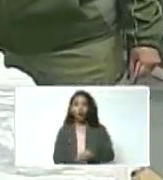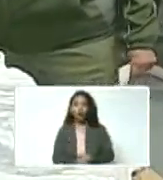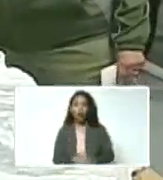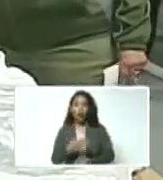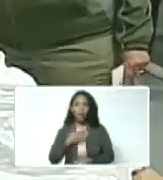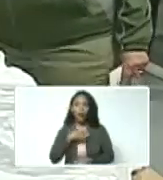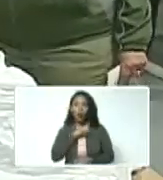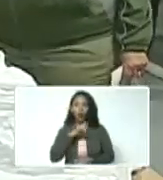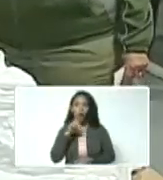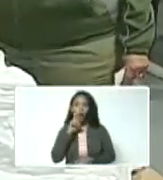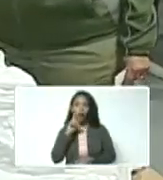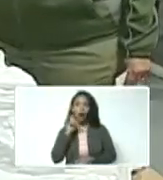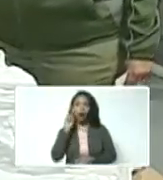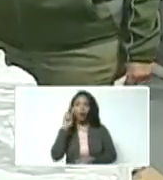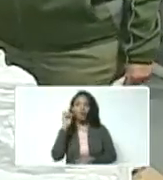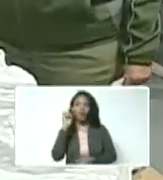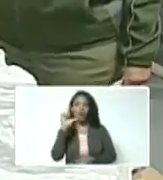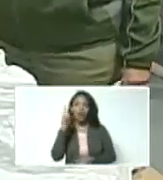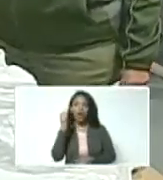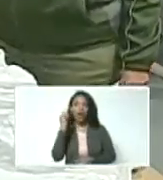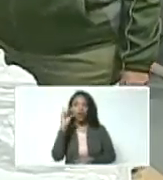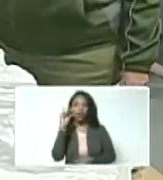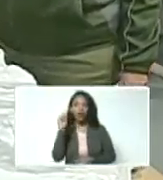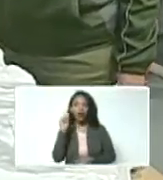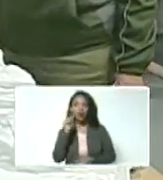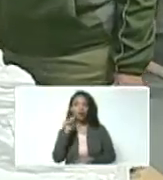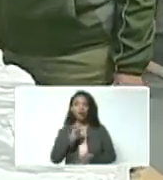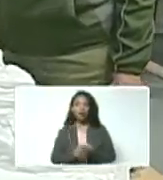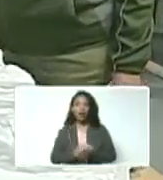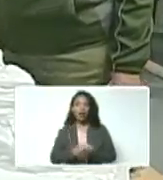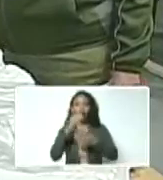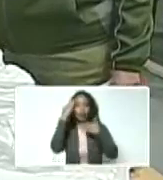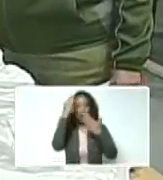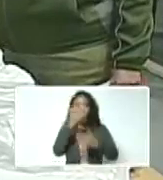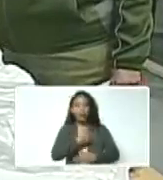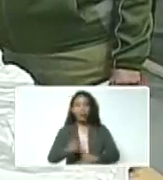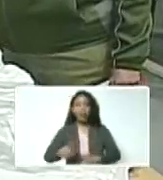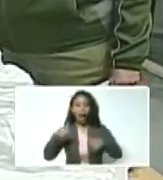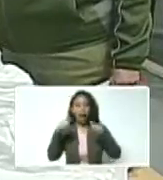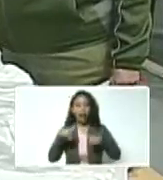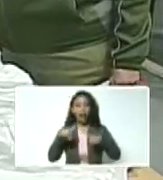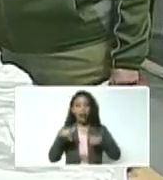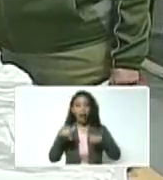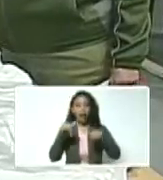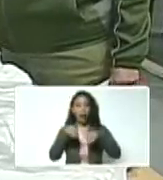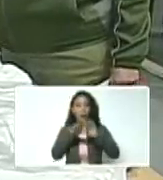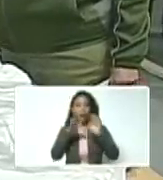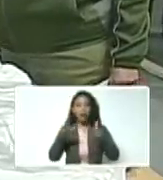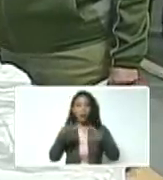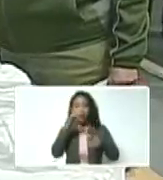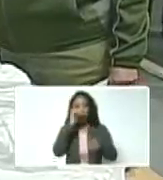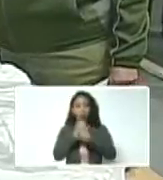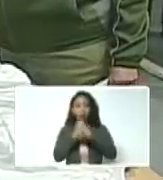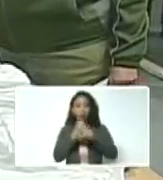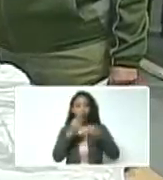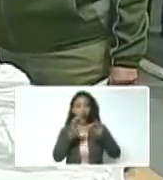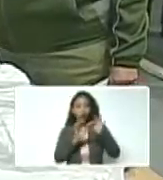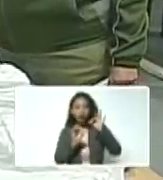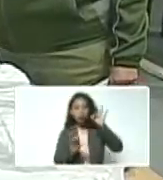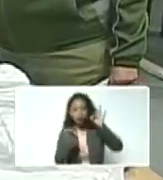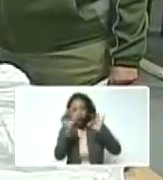es Milaida Moreno. Un saludo al presidente. En esta mesa trabajamos rematando, revisamos la pieza